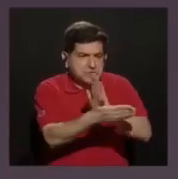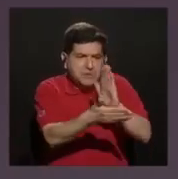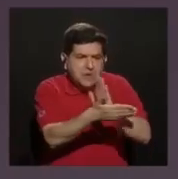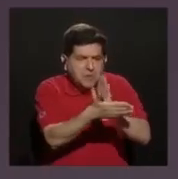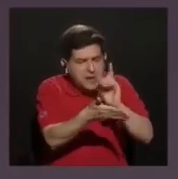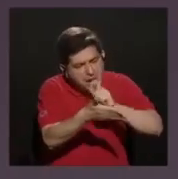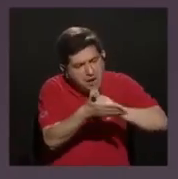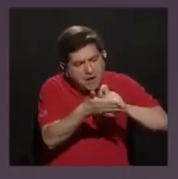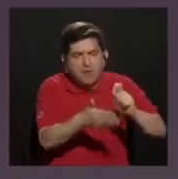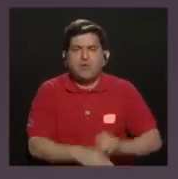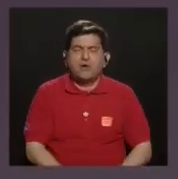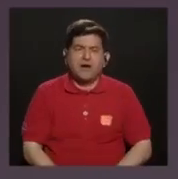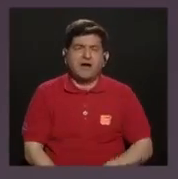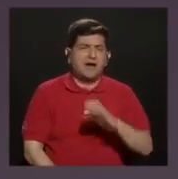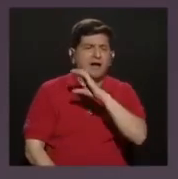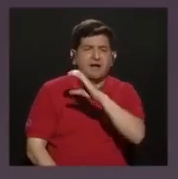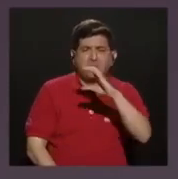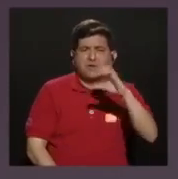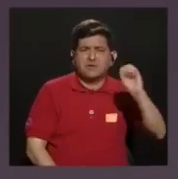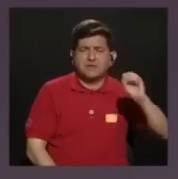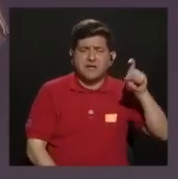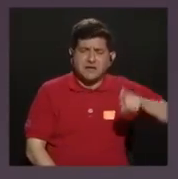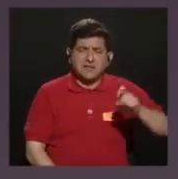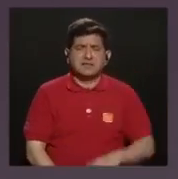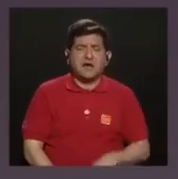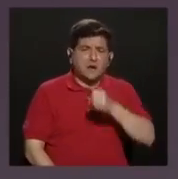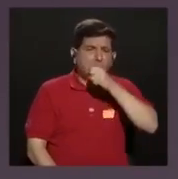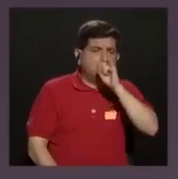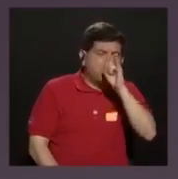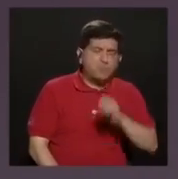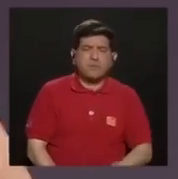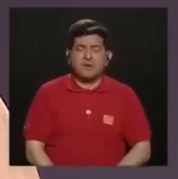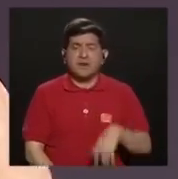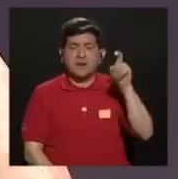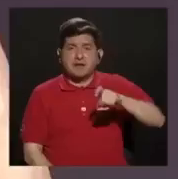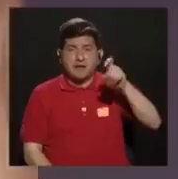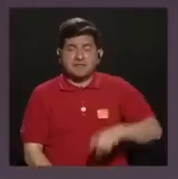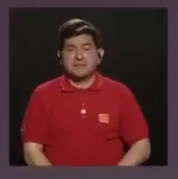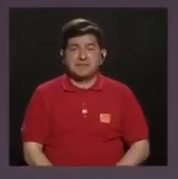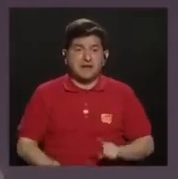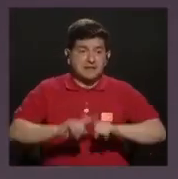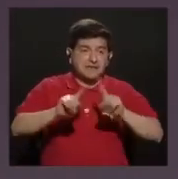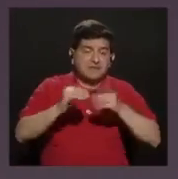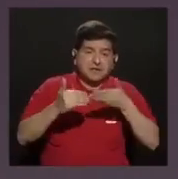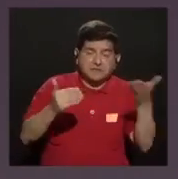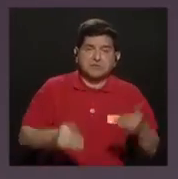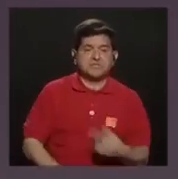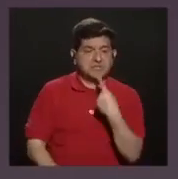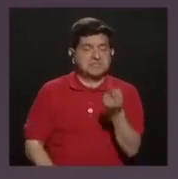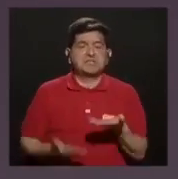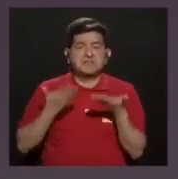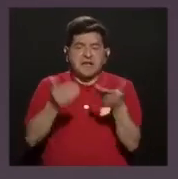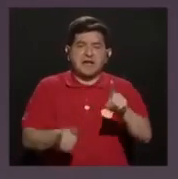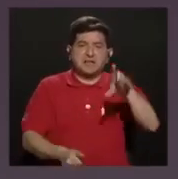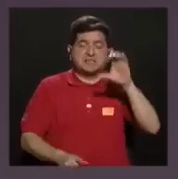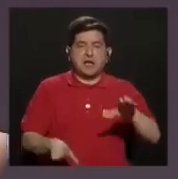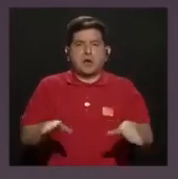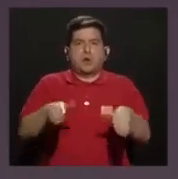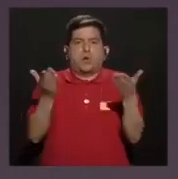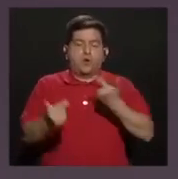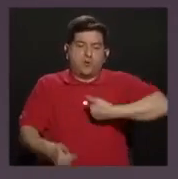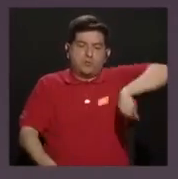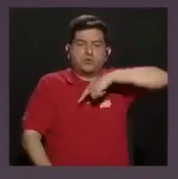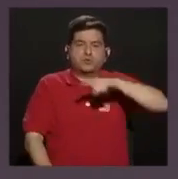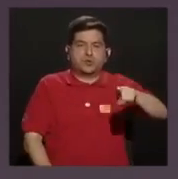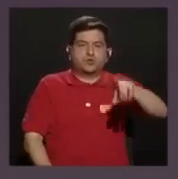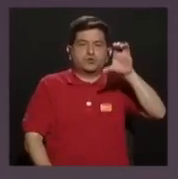diciendo, mire, a la caja necesitamos que ustedes nos den condones, que nos den profilácticos, que nos den... Bueno, ellos decían, bueno, les damos 100. Nosotros decían, ¿cómo ustedes nos van a dar 100 si somos